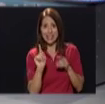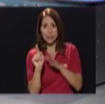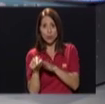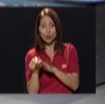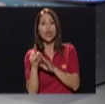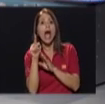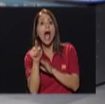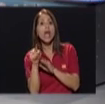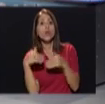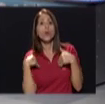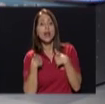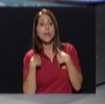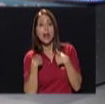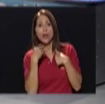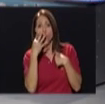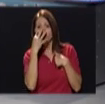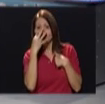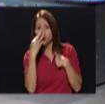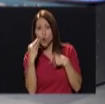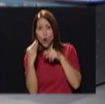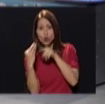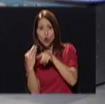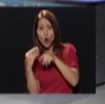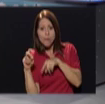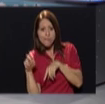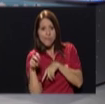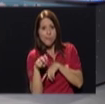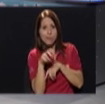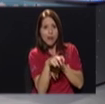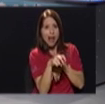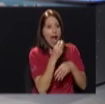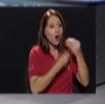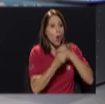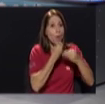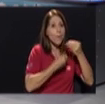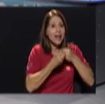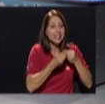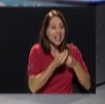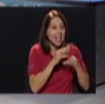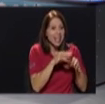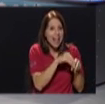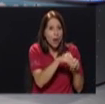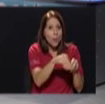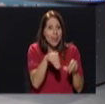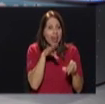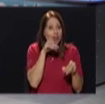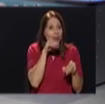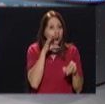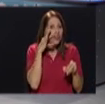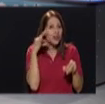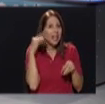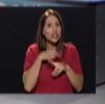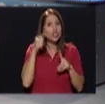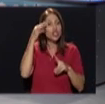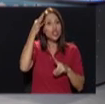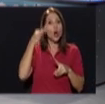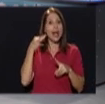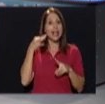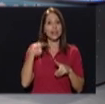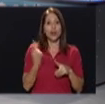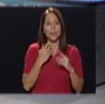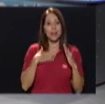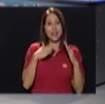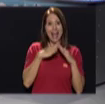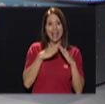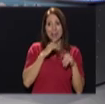zorro que llega a comerse la comida de los perros y de los gatos. Y yo pensé que era solo en mi casa y resultó que es toda la cuadra. Entonces la